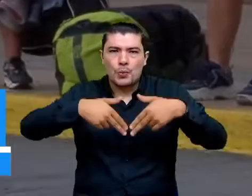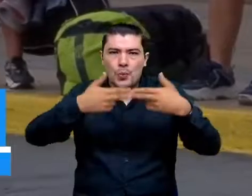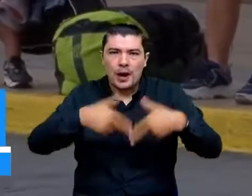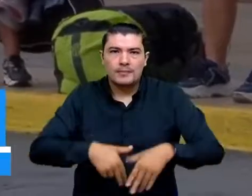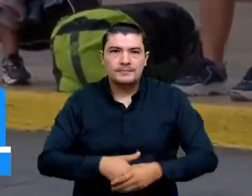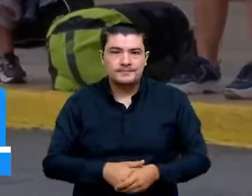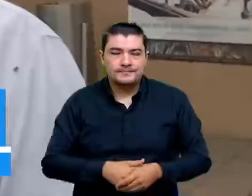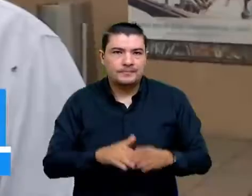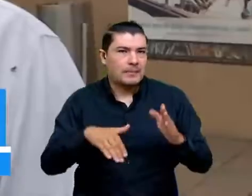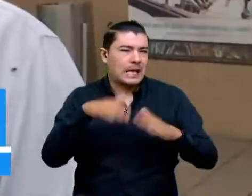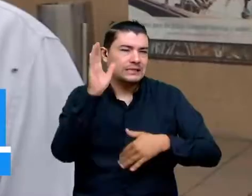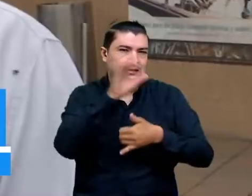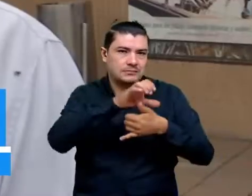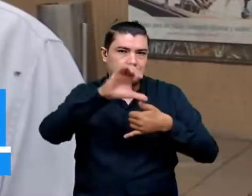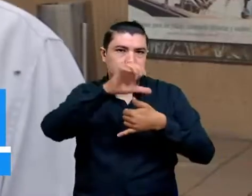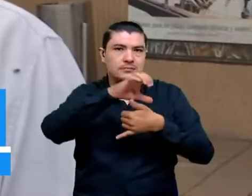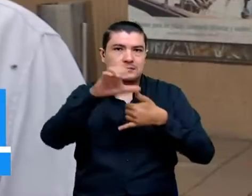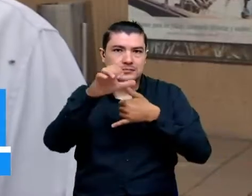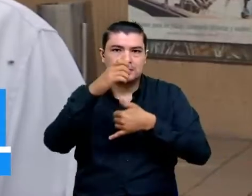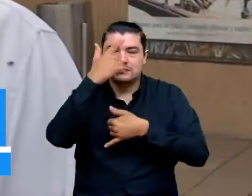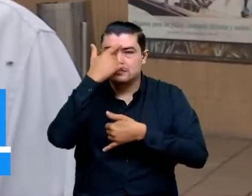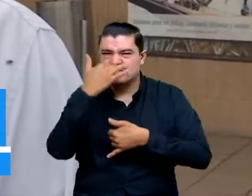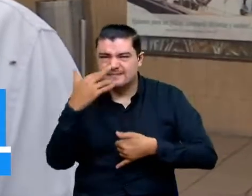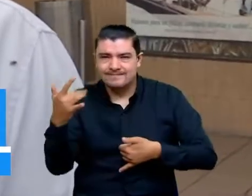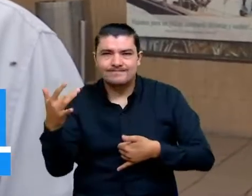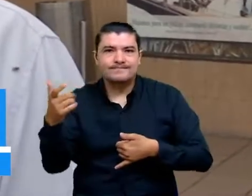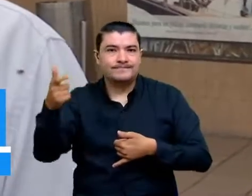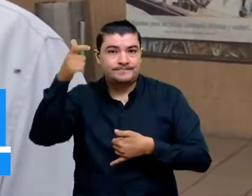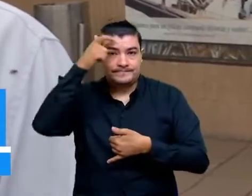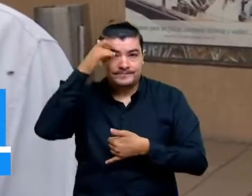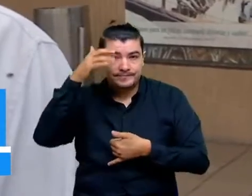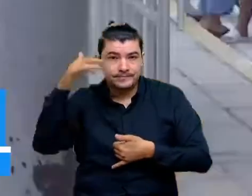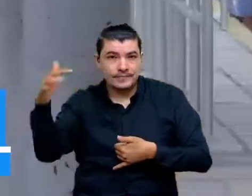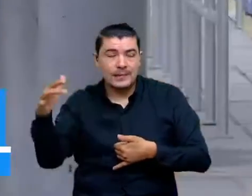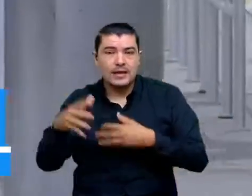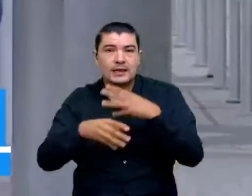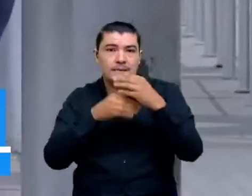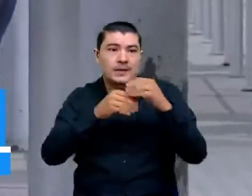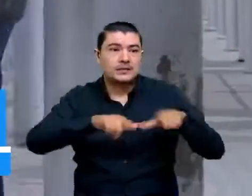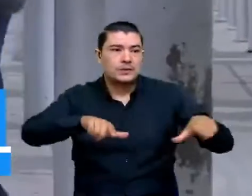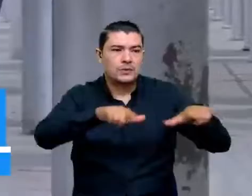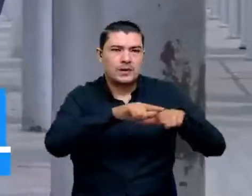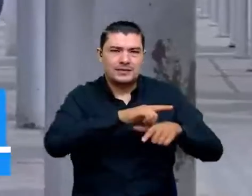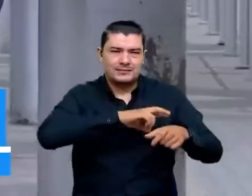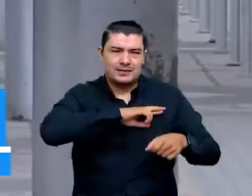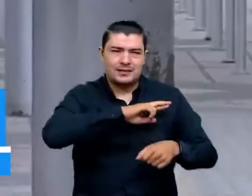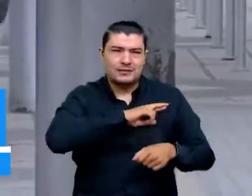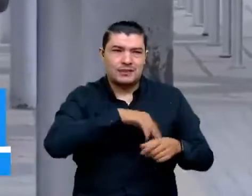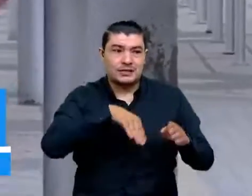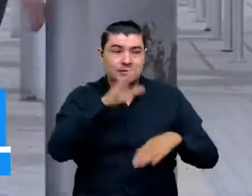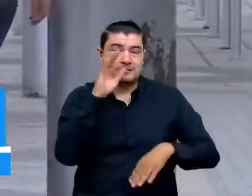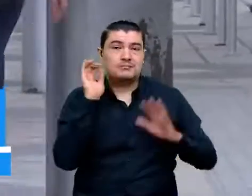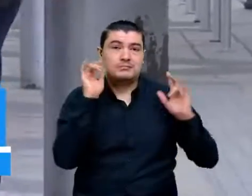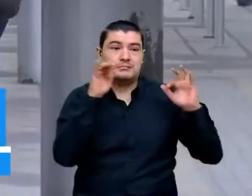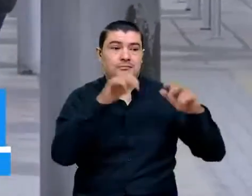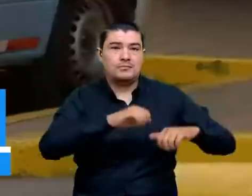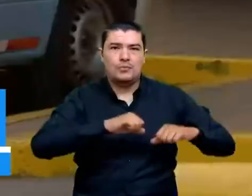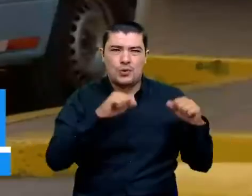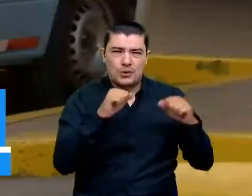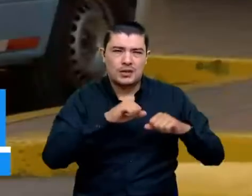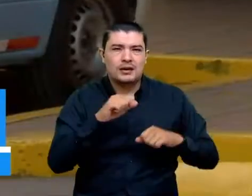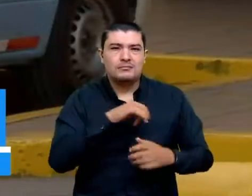La costa atlántica, sobre todo Cartagena, Santa Marta y también los sitios de peregrinación, ¿no? Bogotá también se acude mucho a